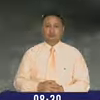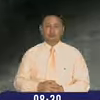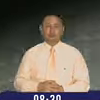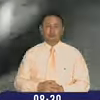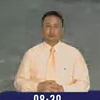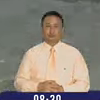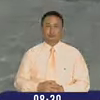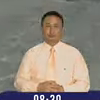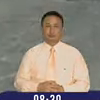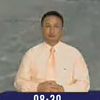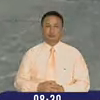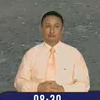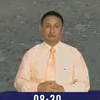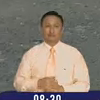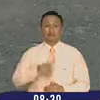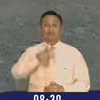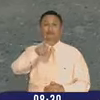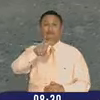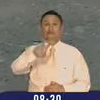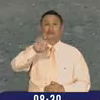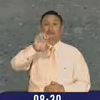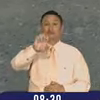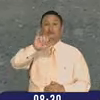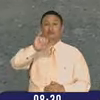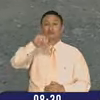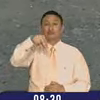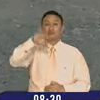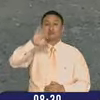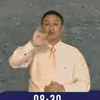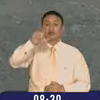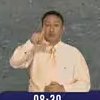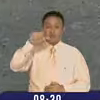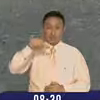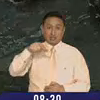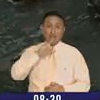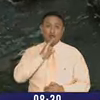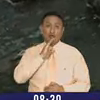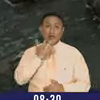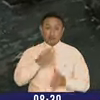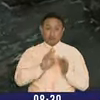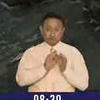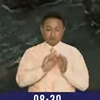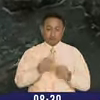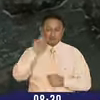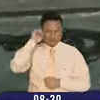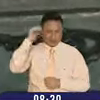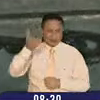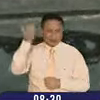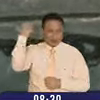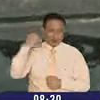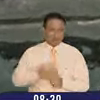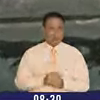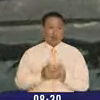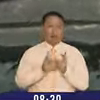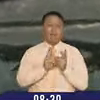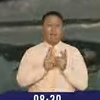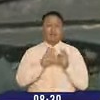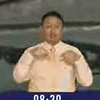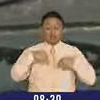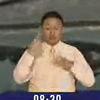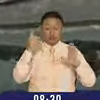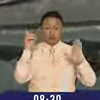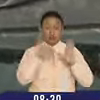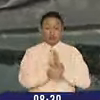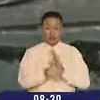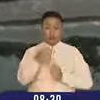Así luce la calle Veintimilla tras los trabajos de reparación de una fuga de agua. Recordemos que los vecinos denunciaron en nuestro noticiero